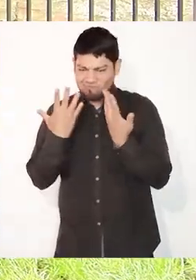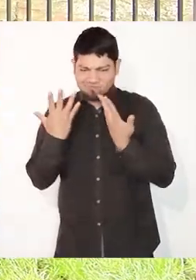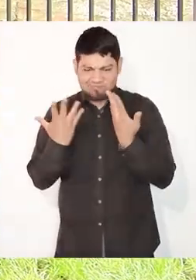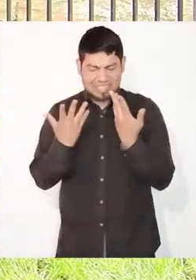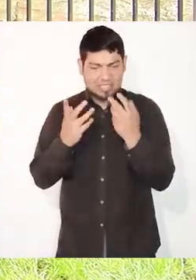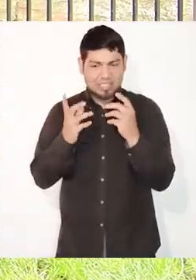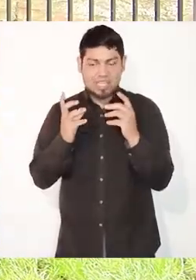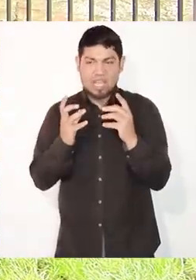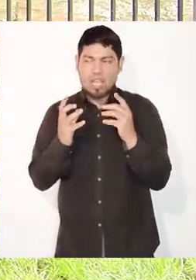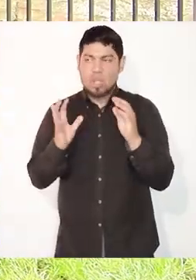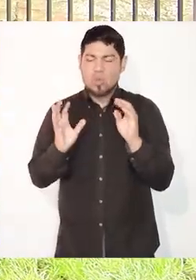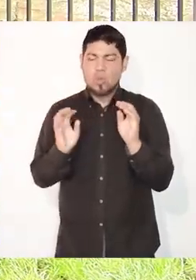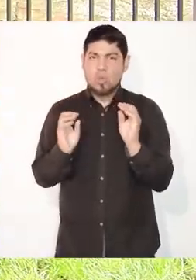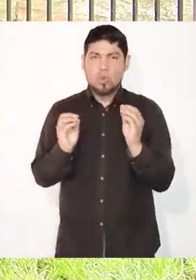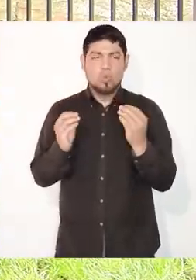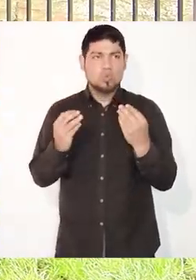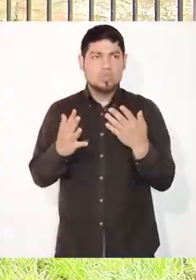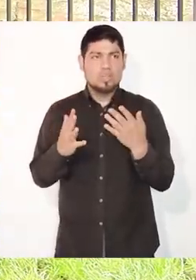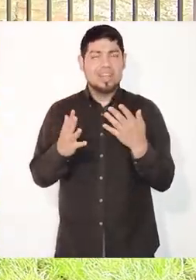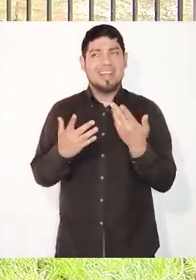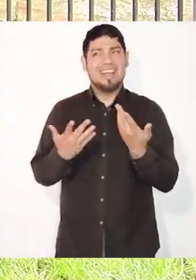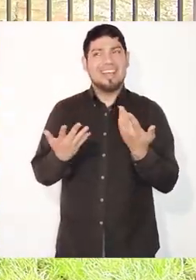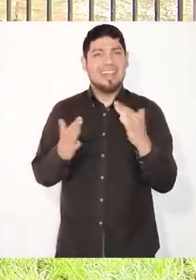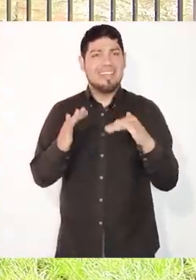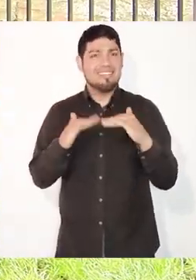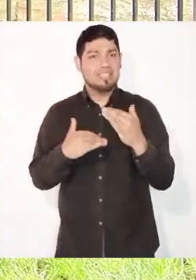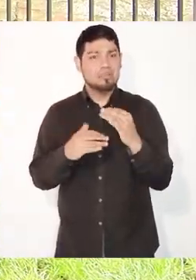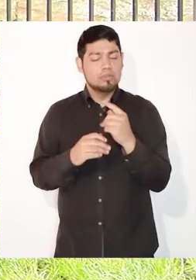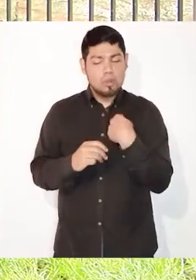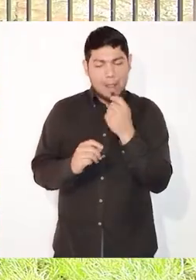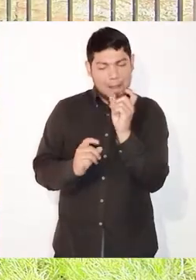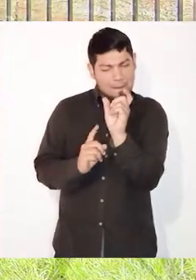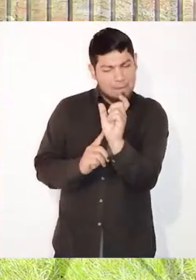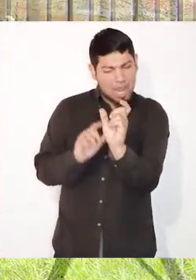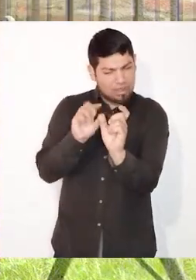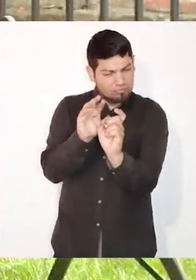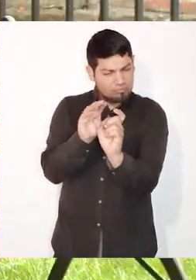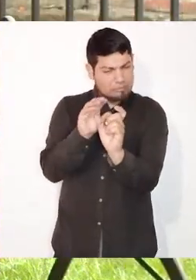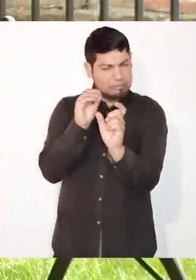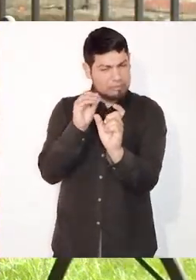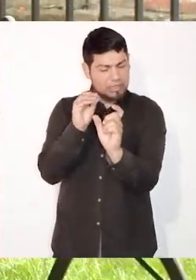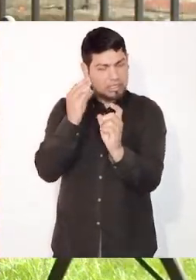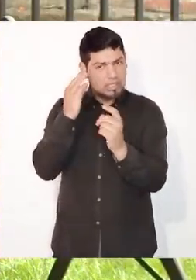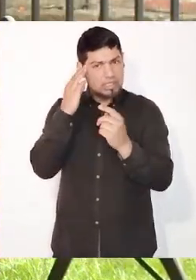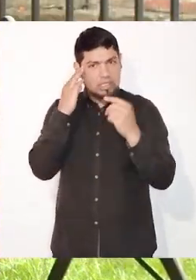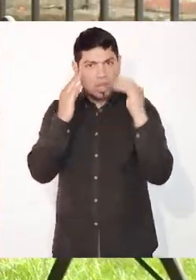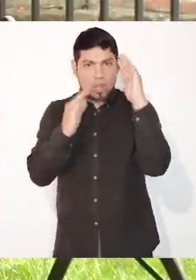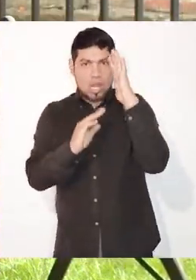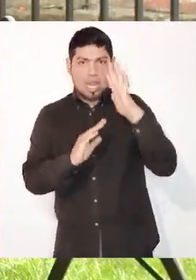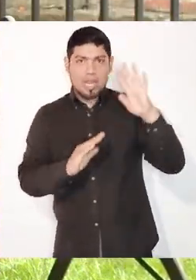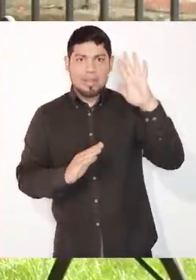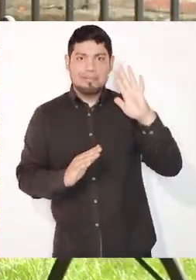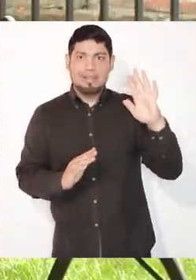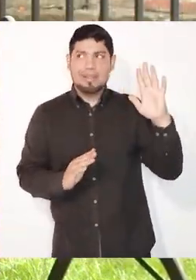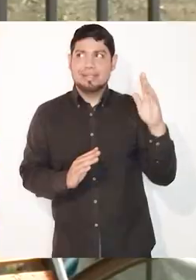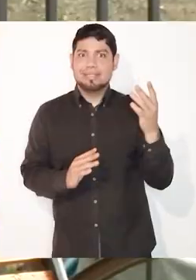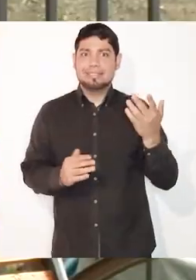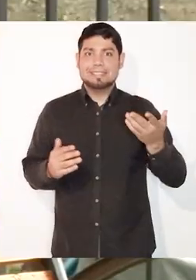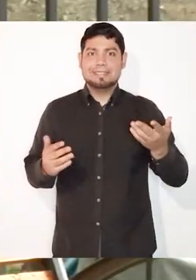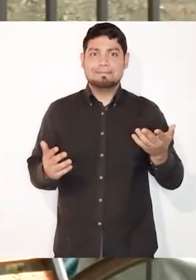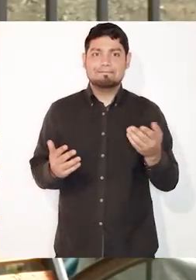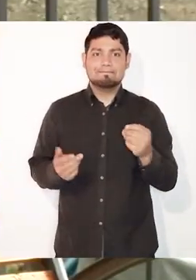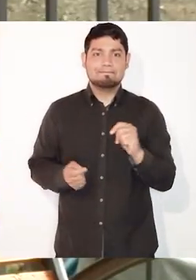una perplejidad muy grande, en términos que me provocaban situaciones de imaginación extraña,